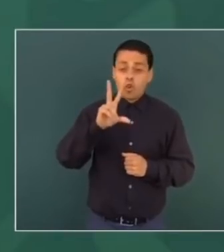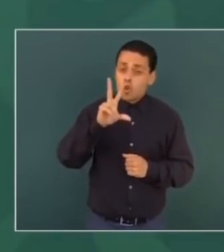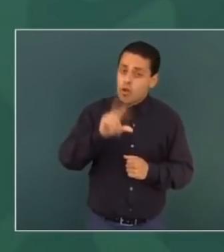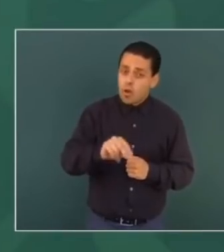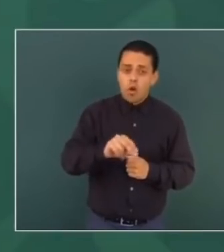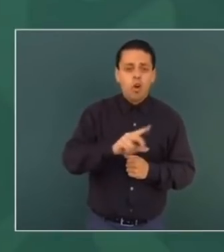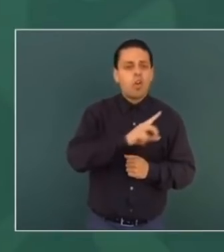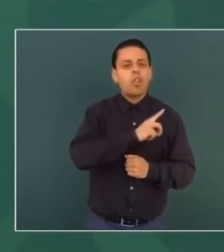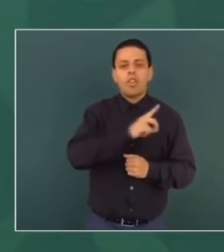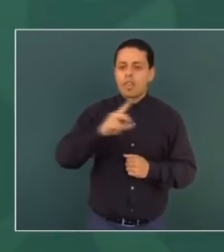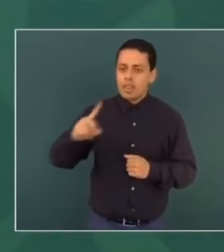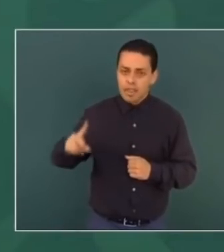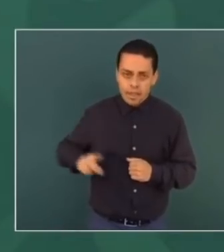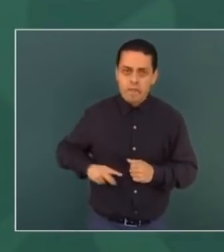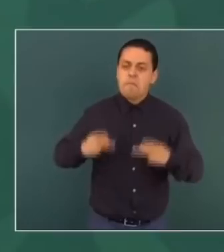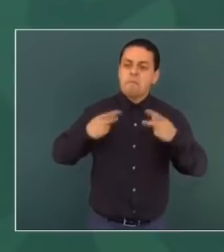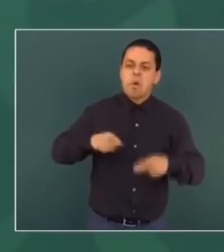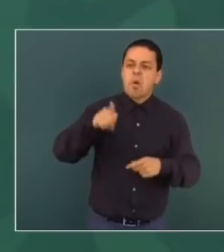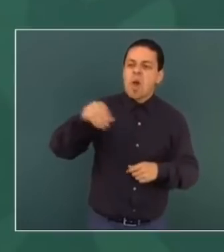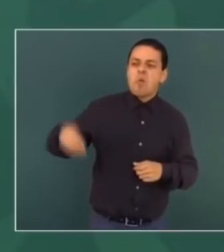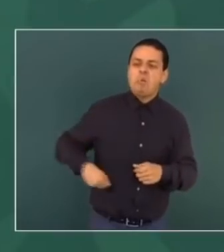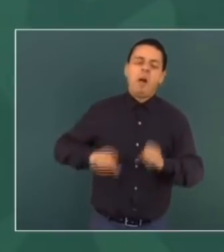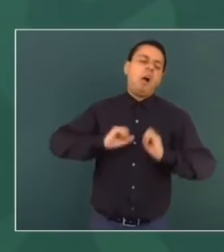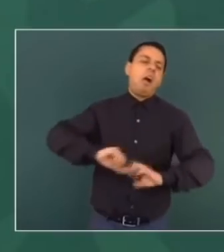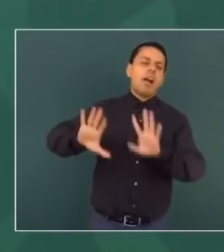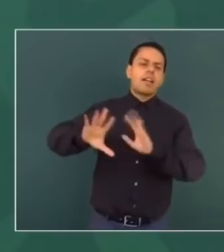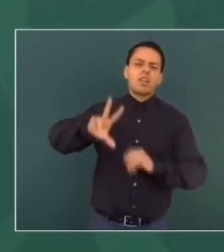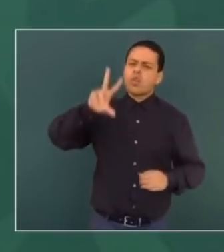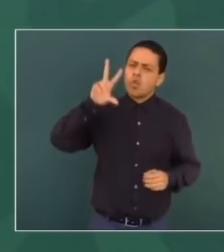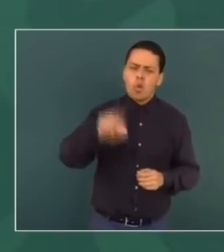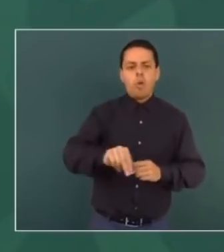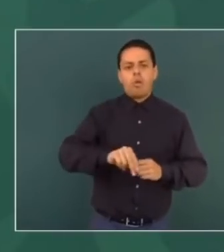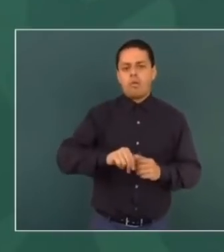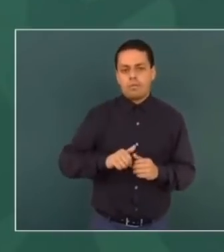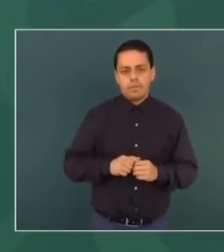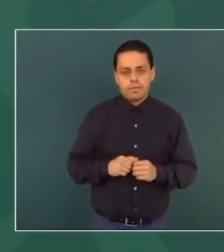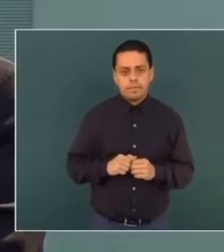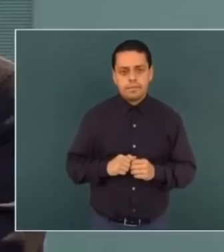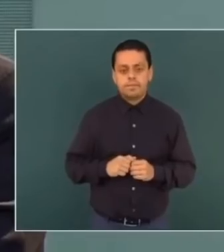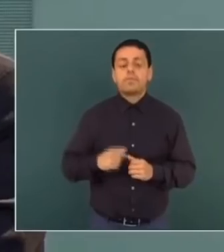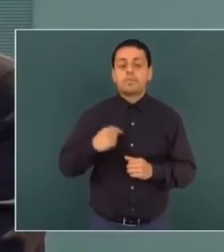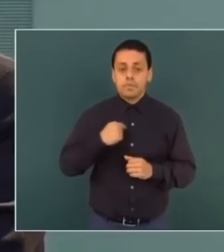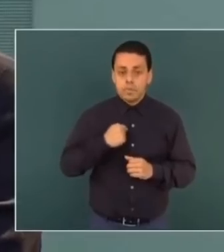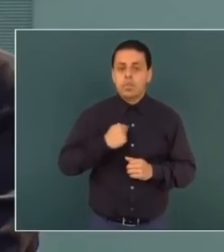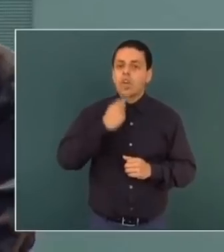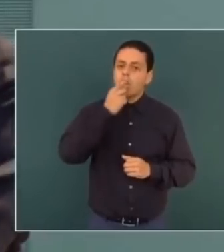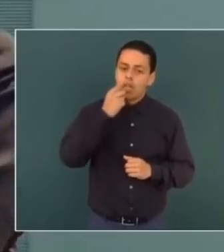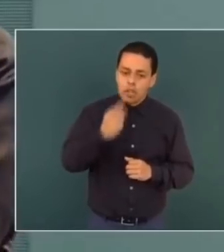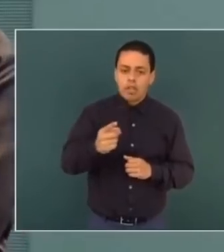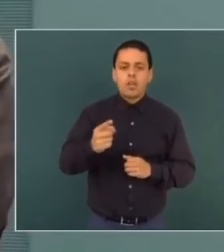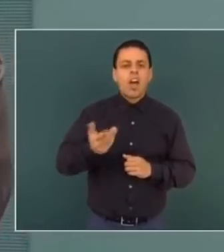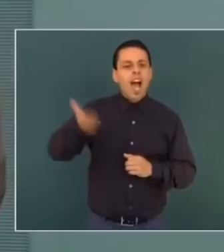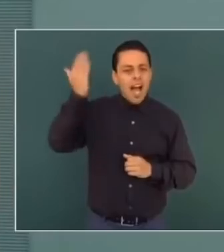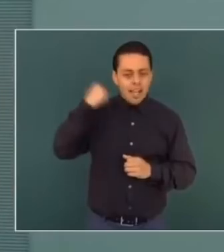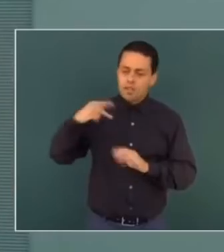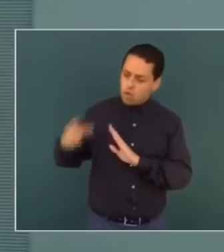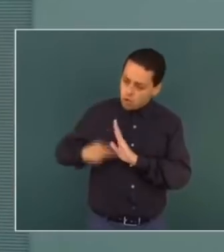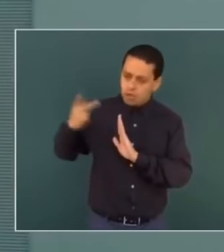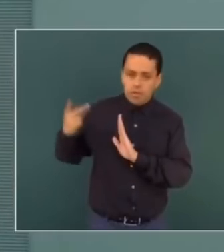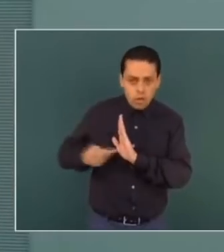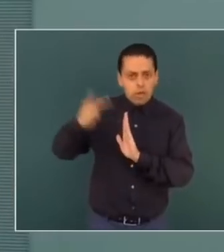haber impunidad para nadie. Lo dije en la toma de posición y lo he venido